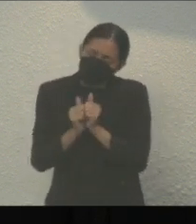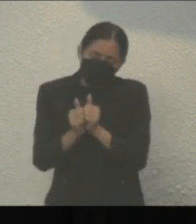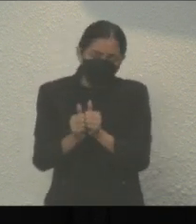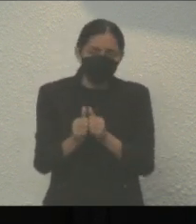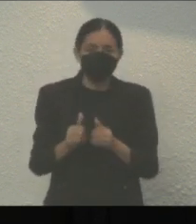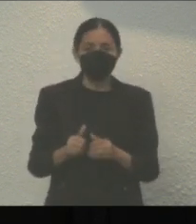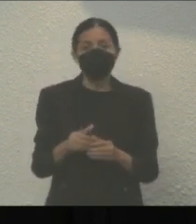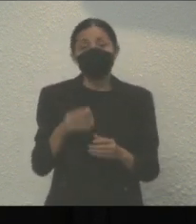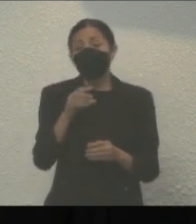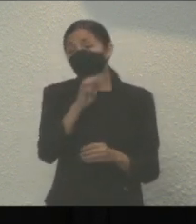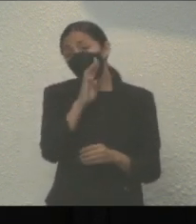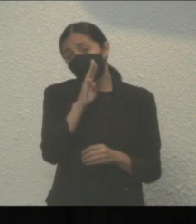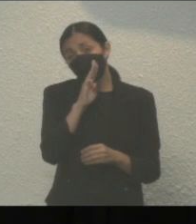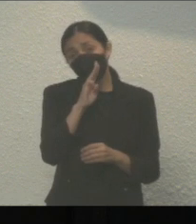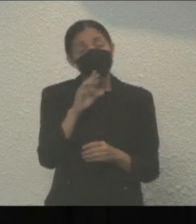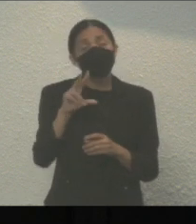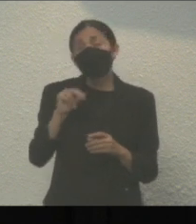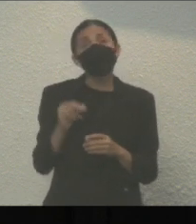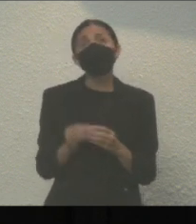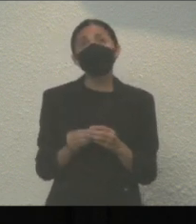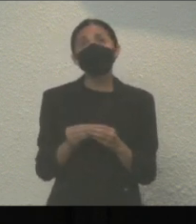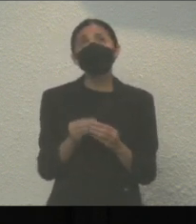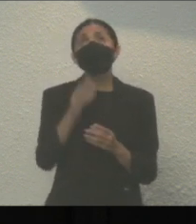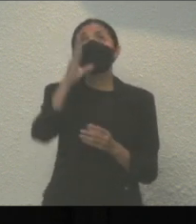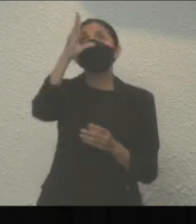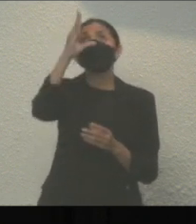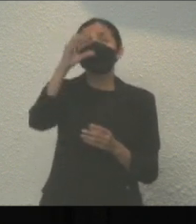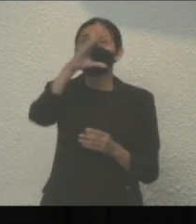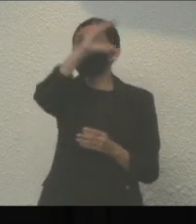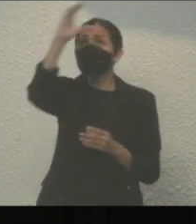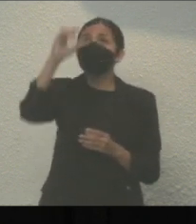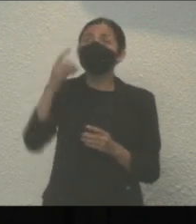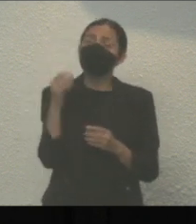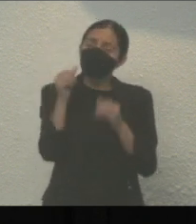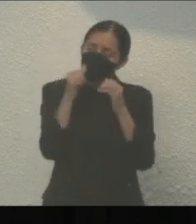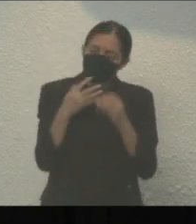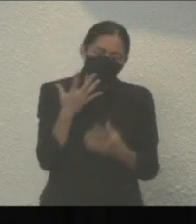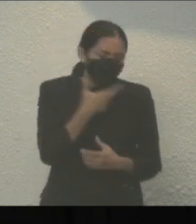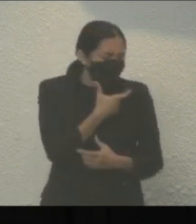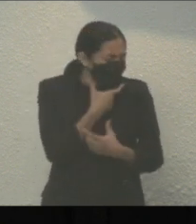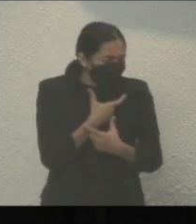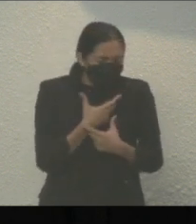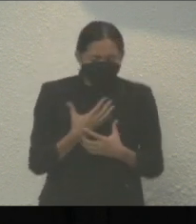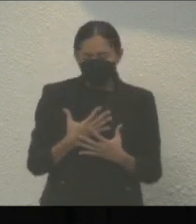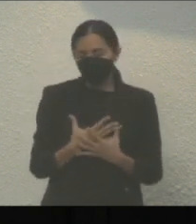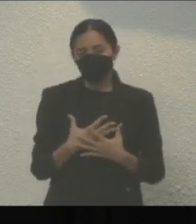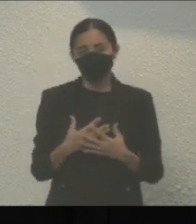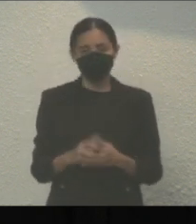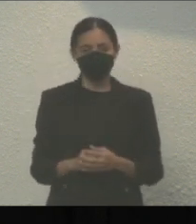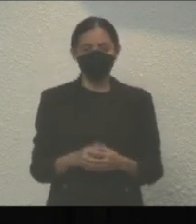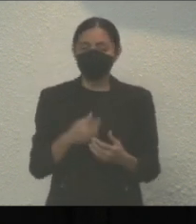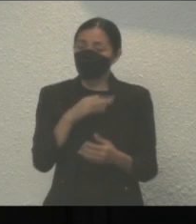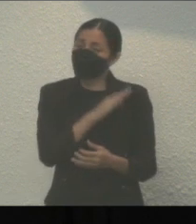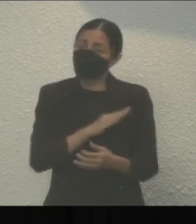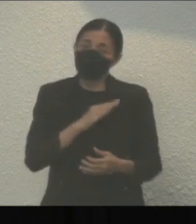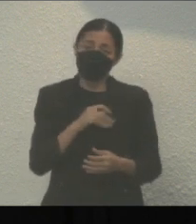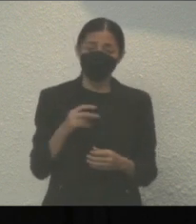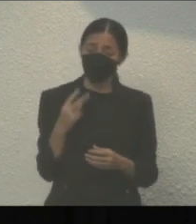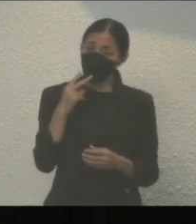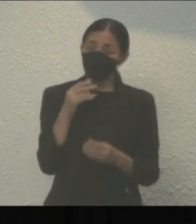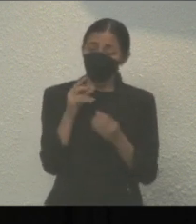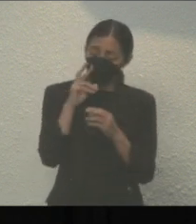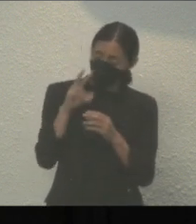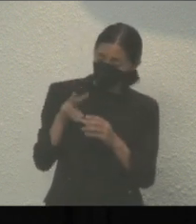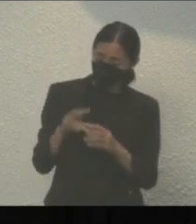Gracias a mi madre, que aunque no está presente, sé que desde el cielo está muy contenta de verme en este lugar